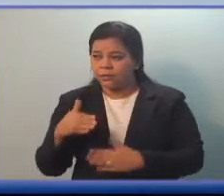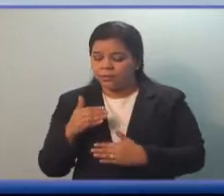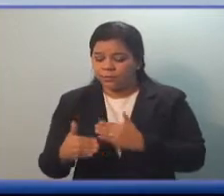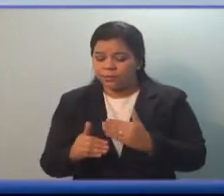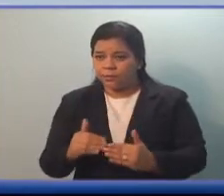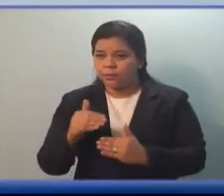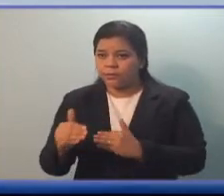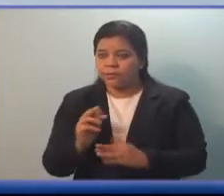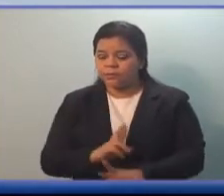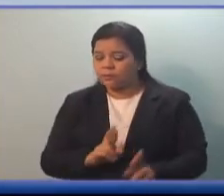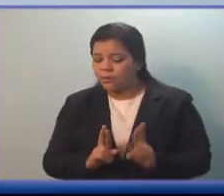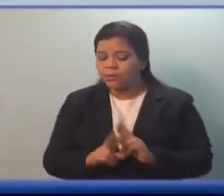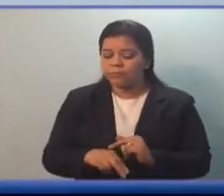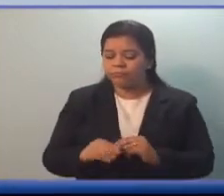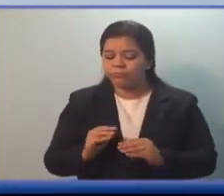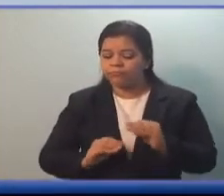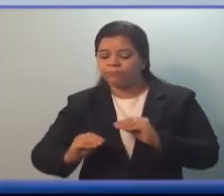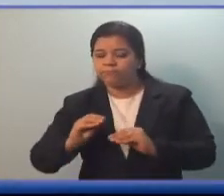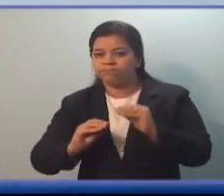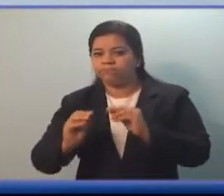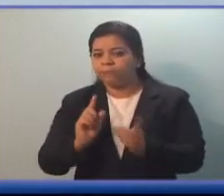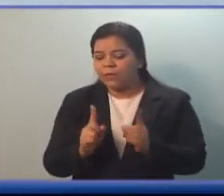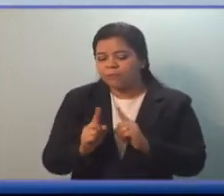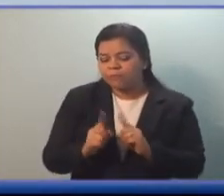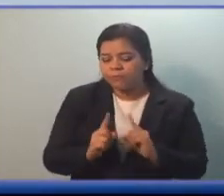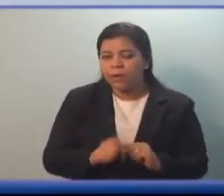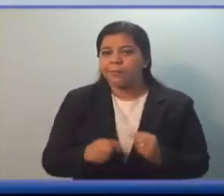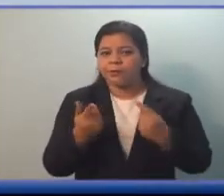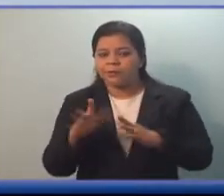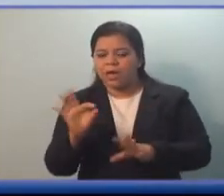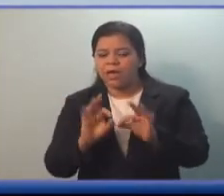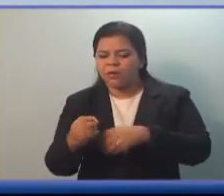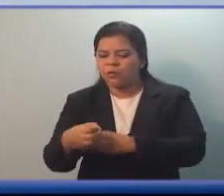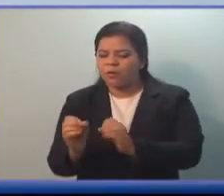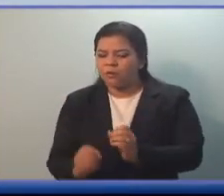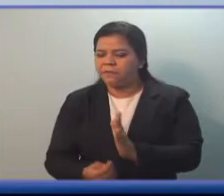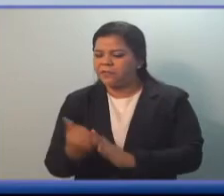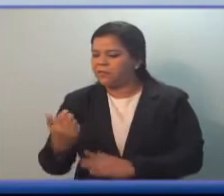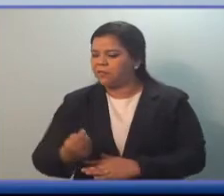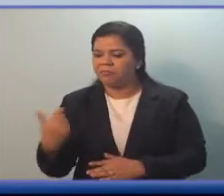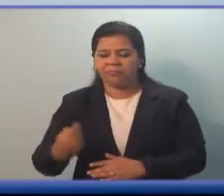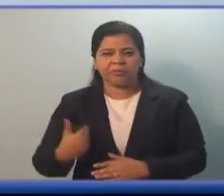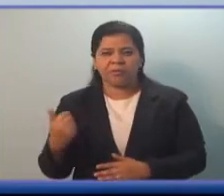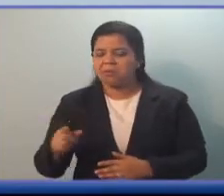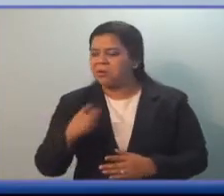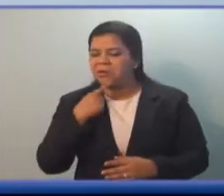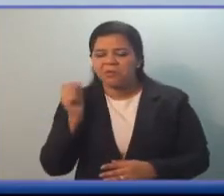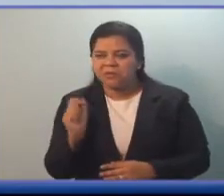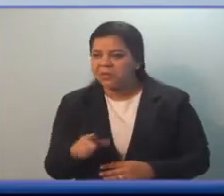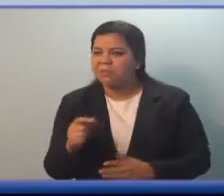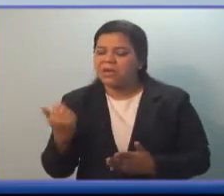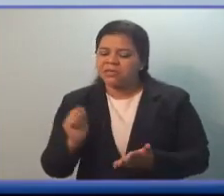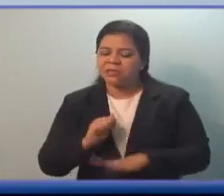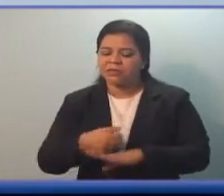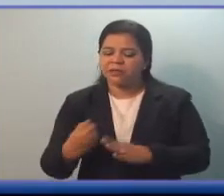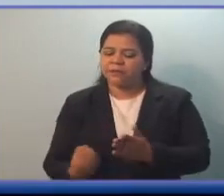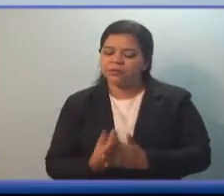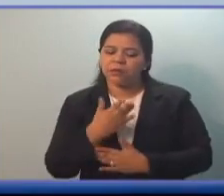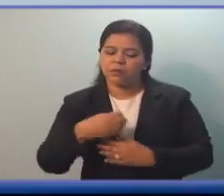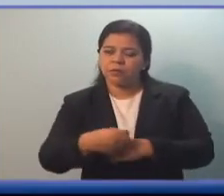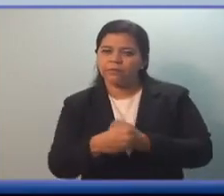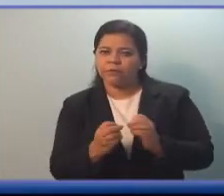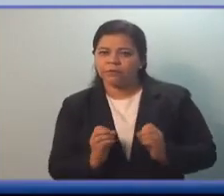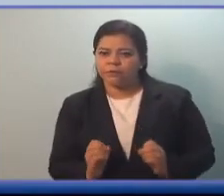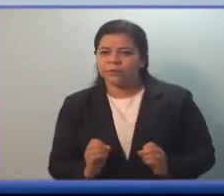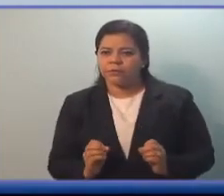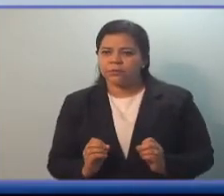reestructuración, suprimiendo algunas unidades que no estaban funcionando, creando nuevas unidades,